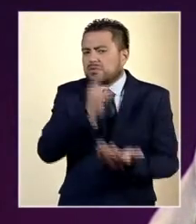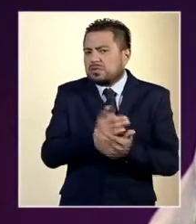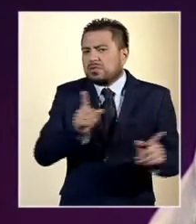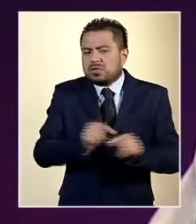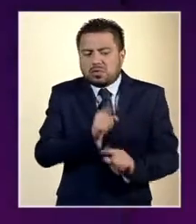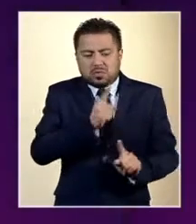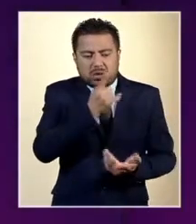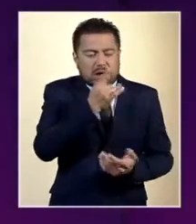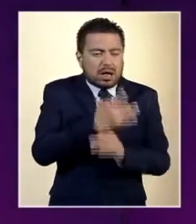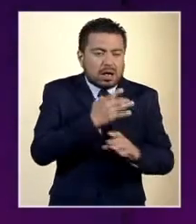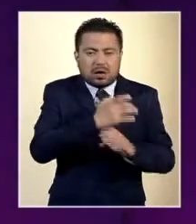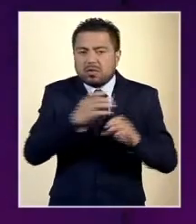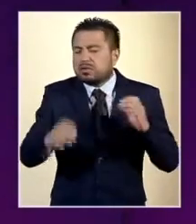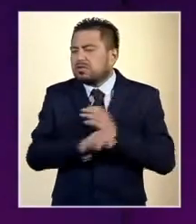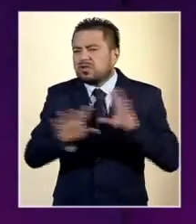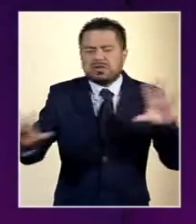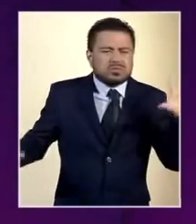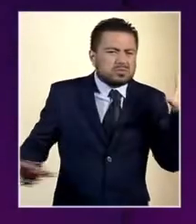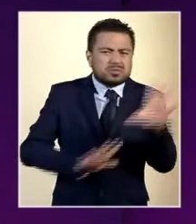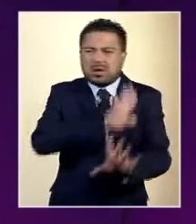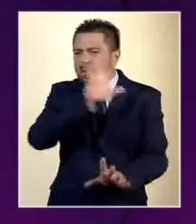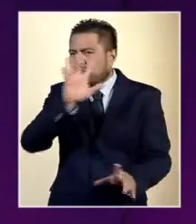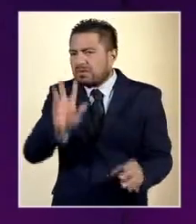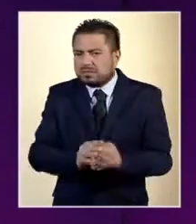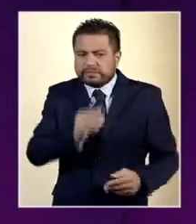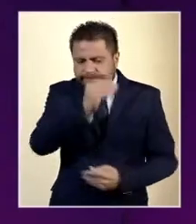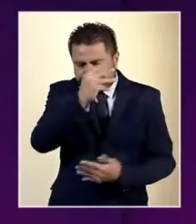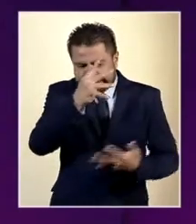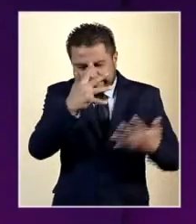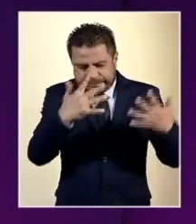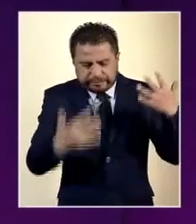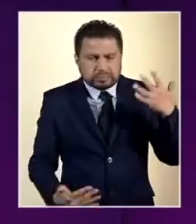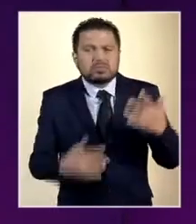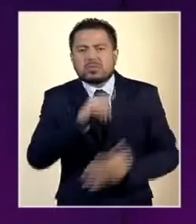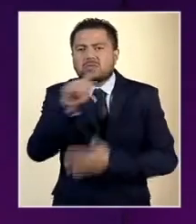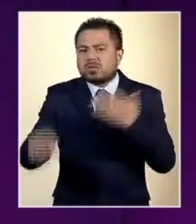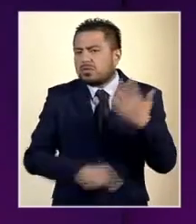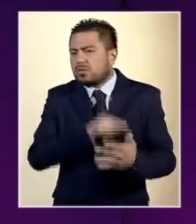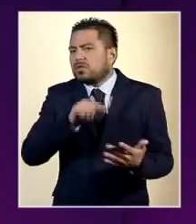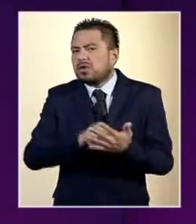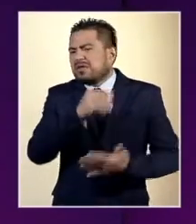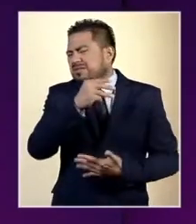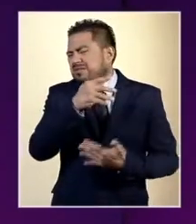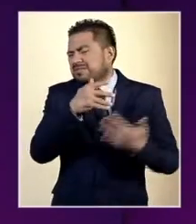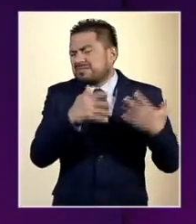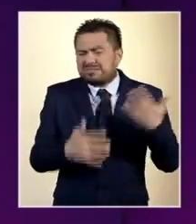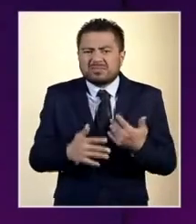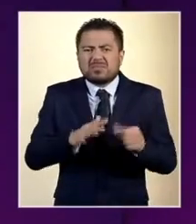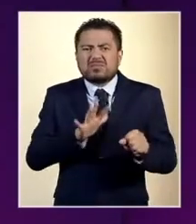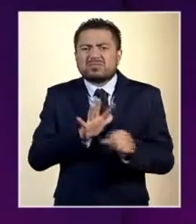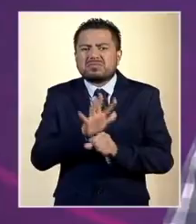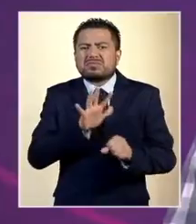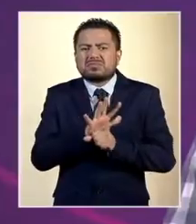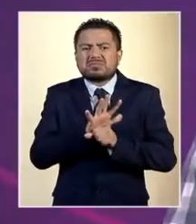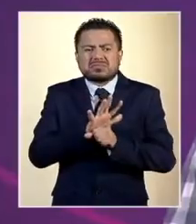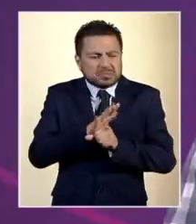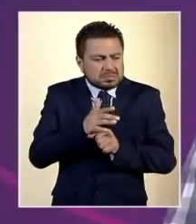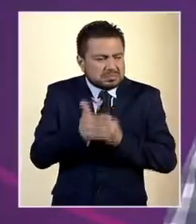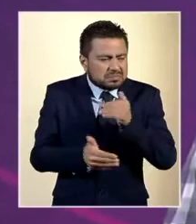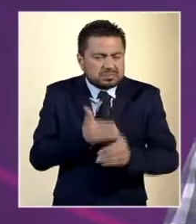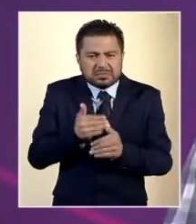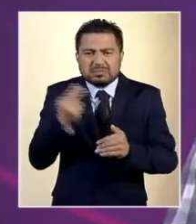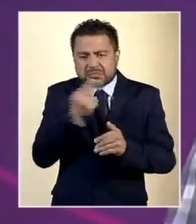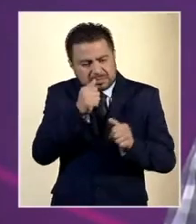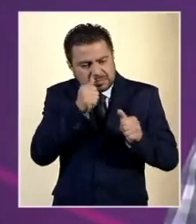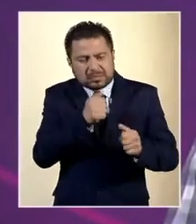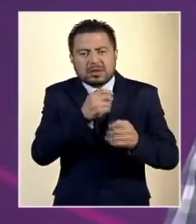para una sola cosa, sino para toda una rama, toda una gama de espacios, toda una gama de momentos que tenemos que